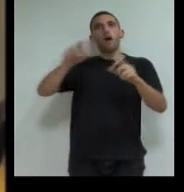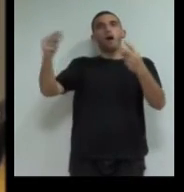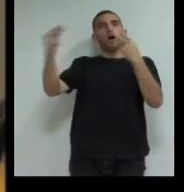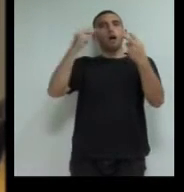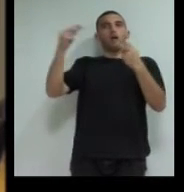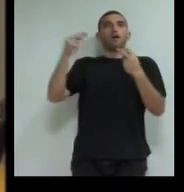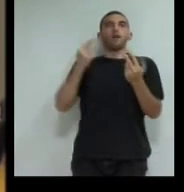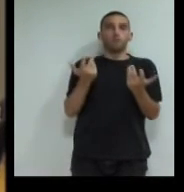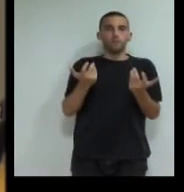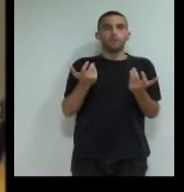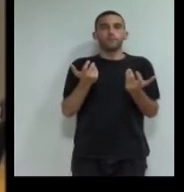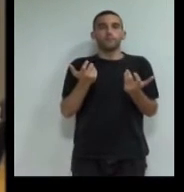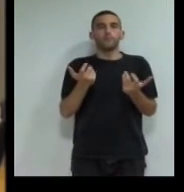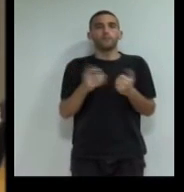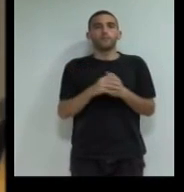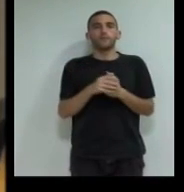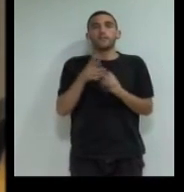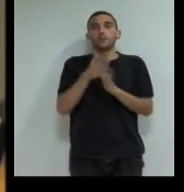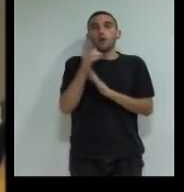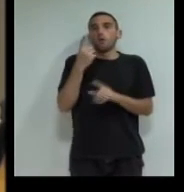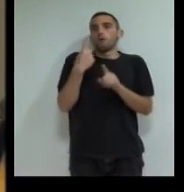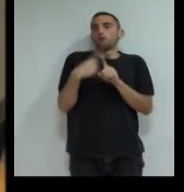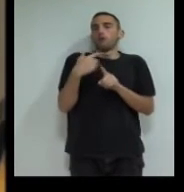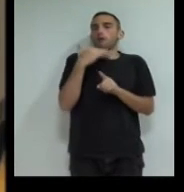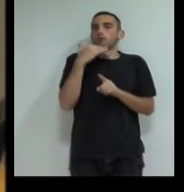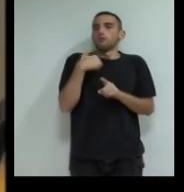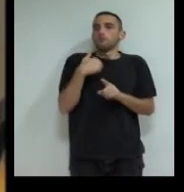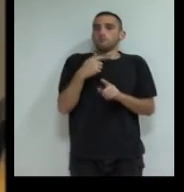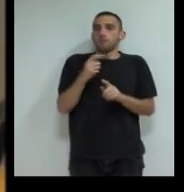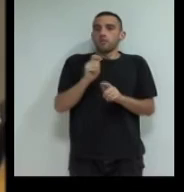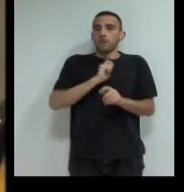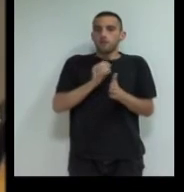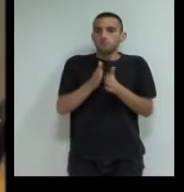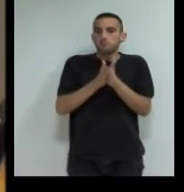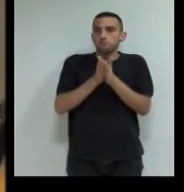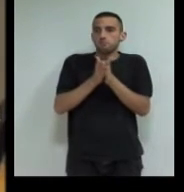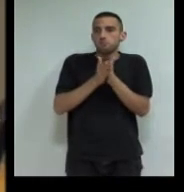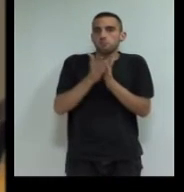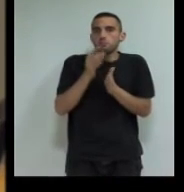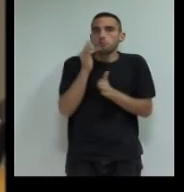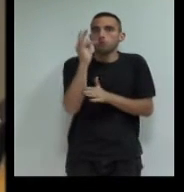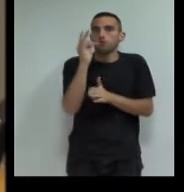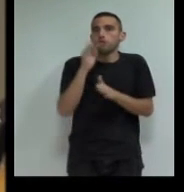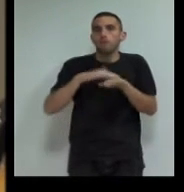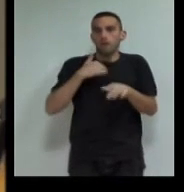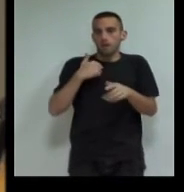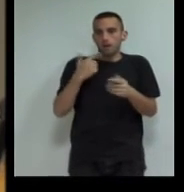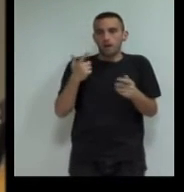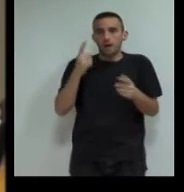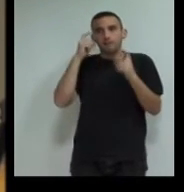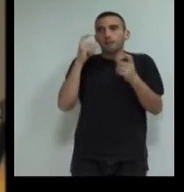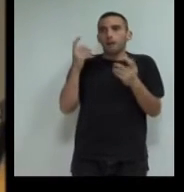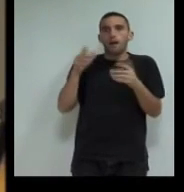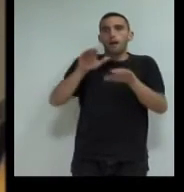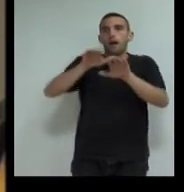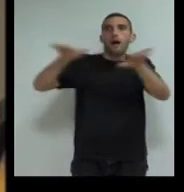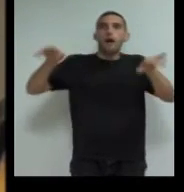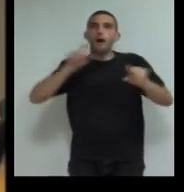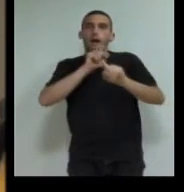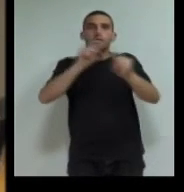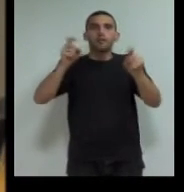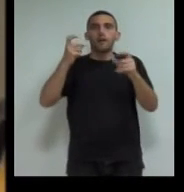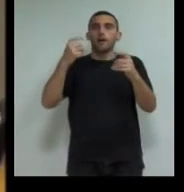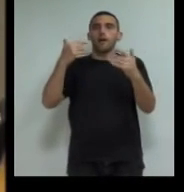pues tienes ahí un aliciente que digamos que, joder, sácalo provecho. Y yo creo que es a lo que deberíamos ir. Porque al